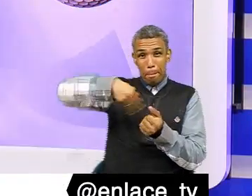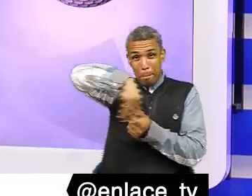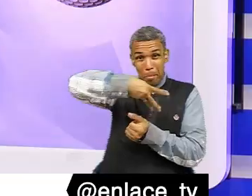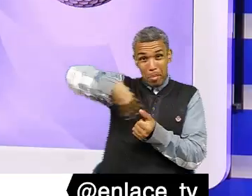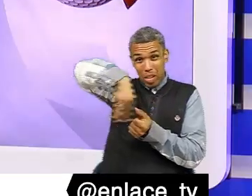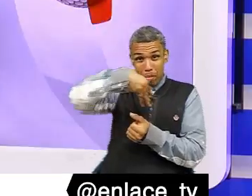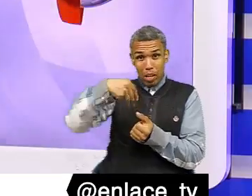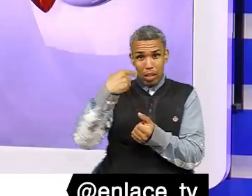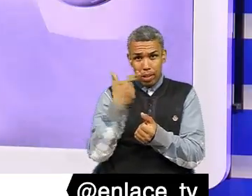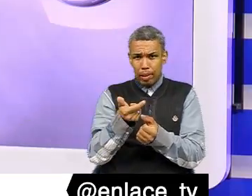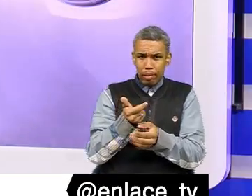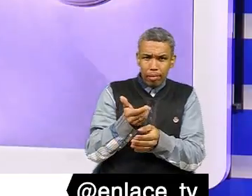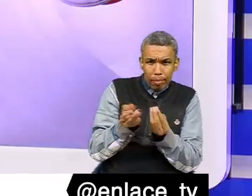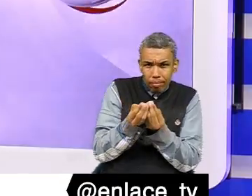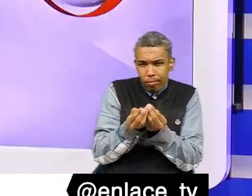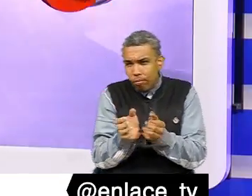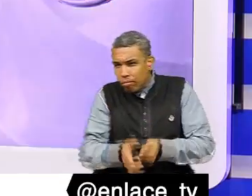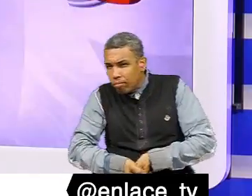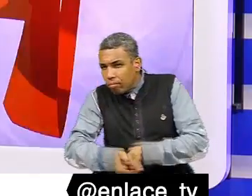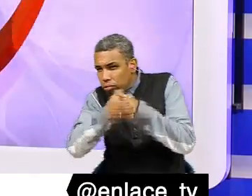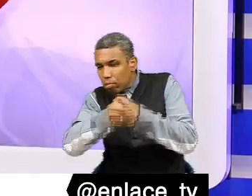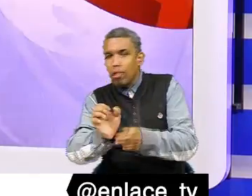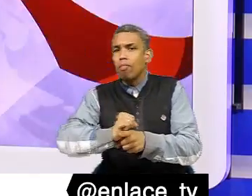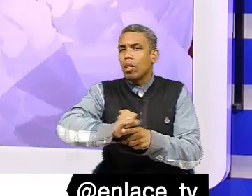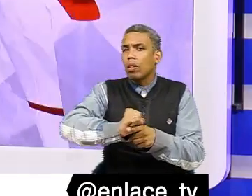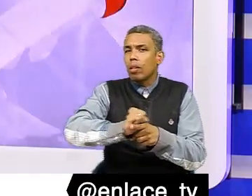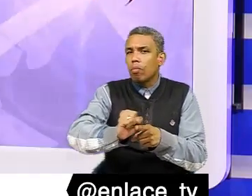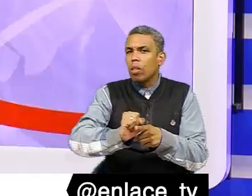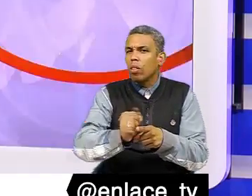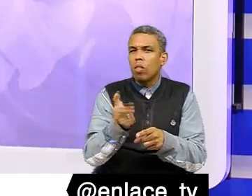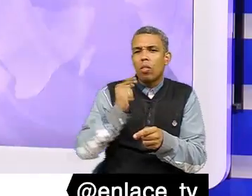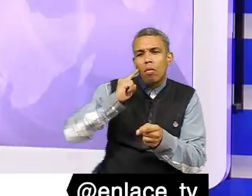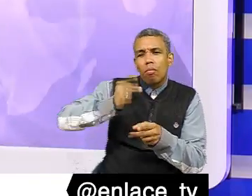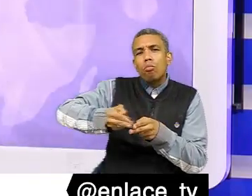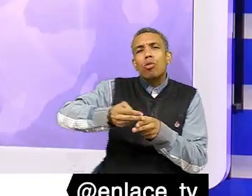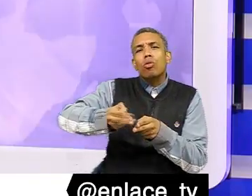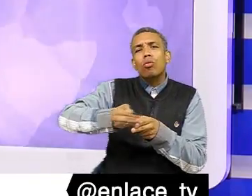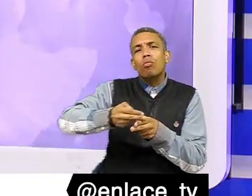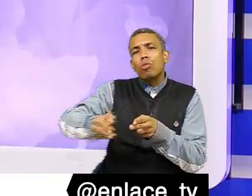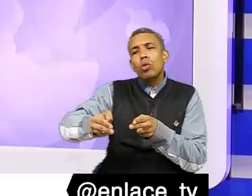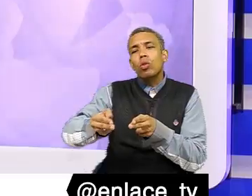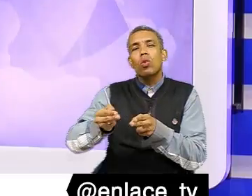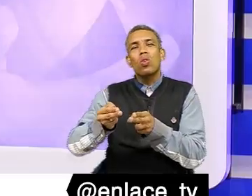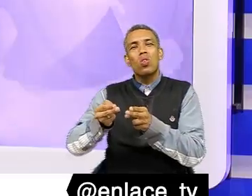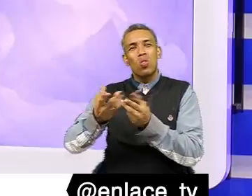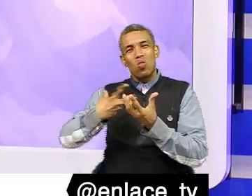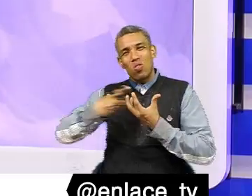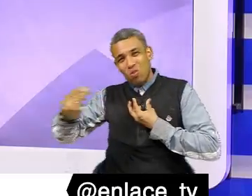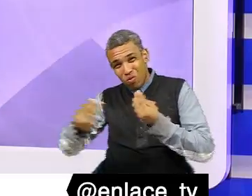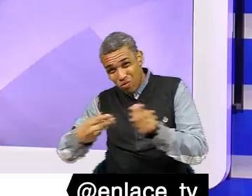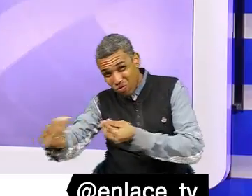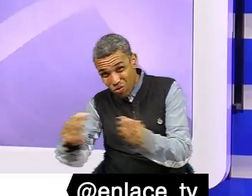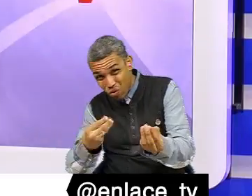polideportivas de Barranca Bermeja para participar en el torneo del Club Infantas que está próximo a iniciar.